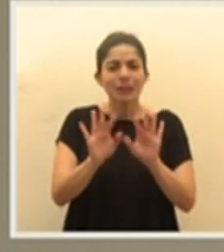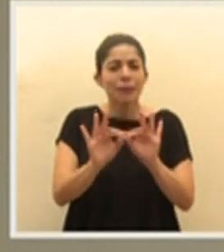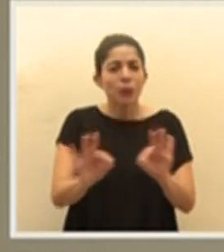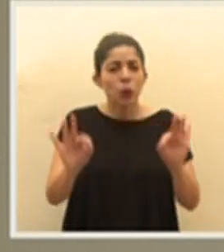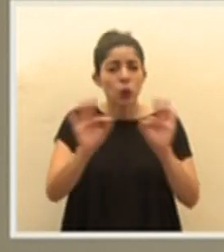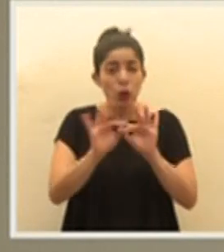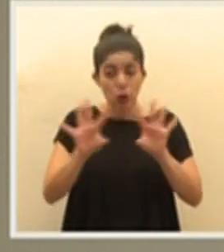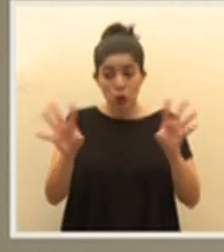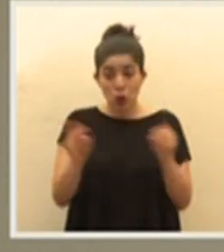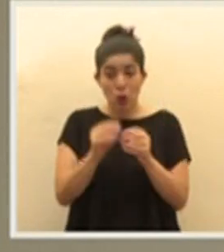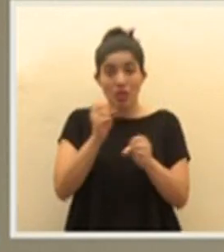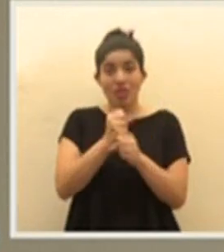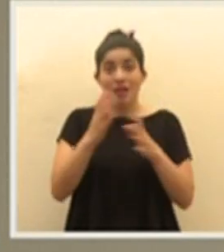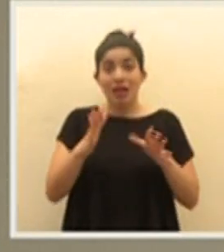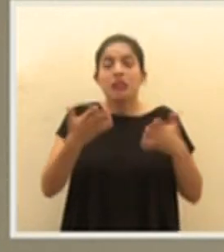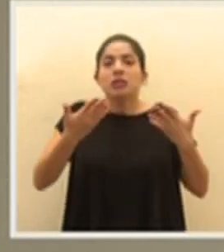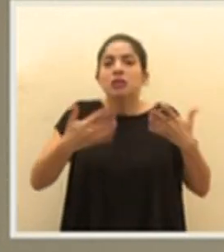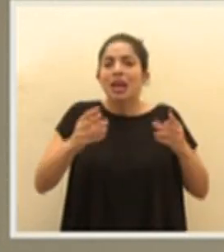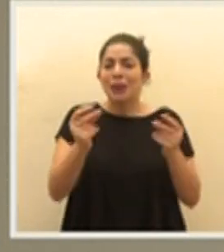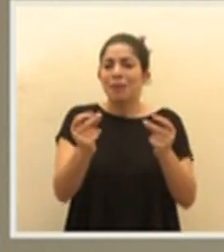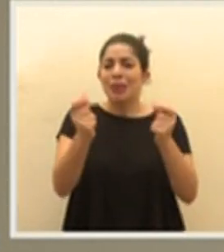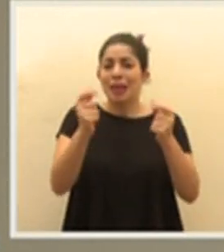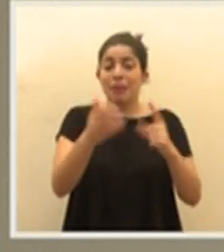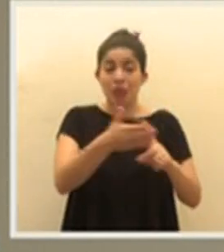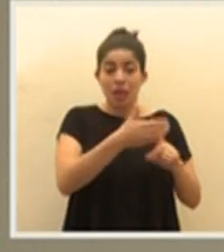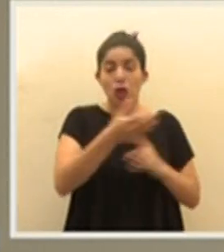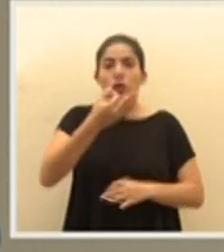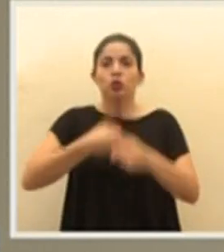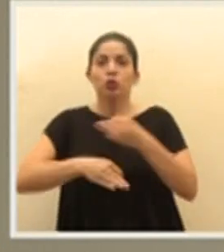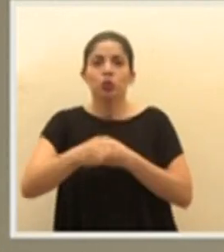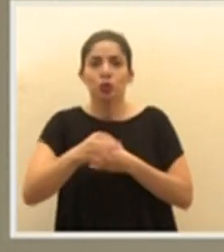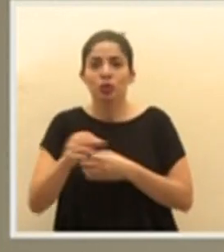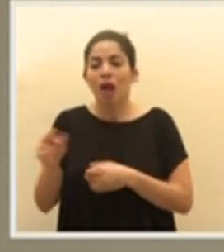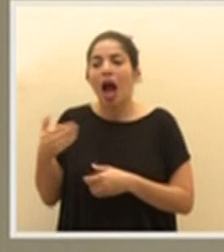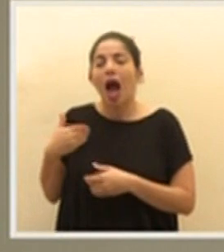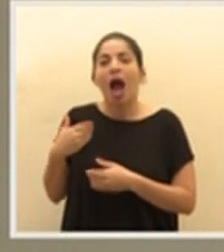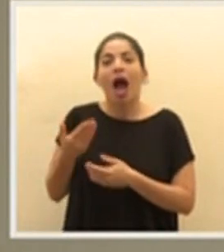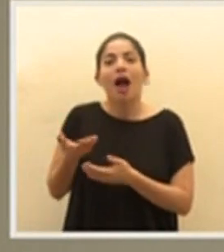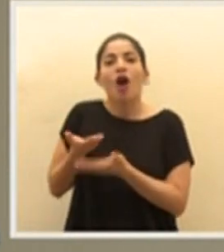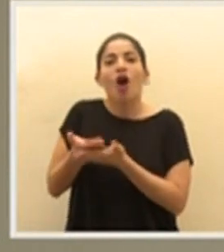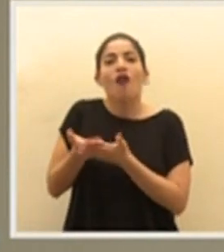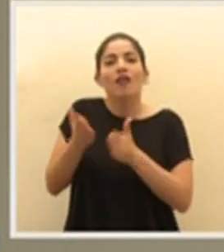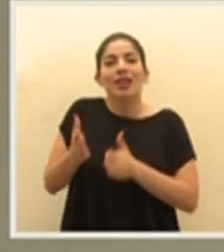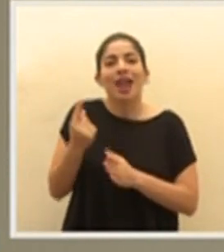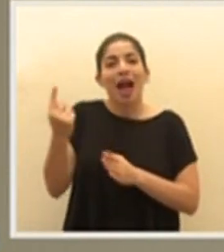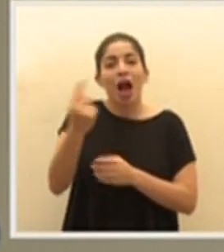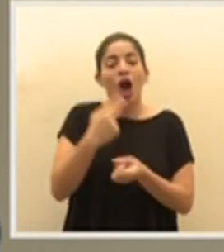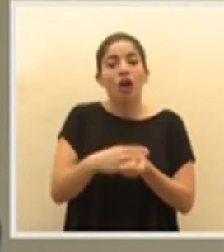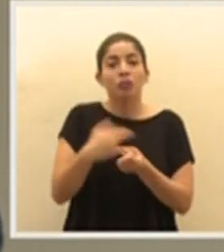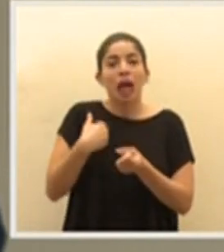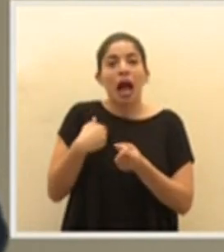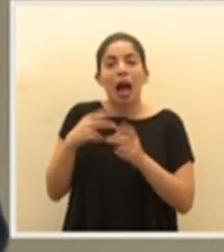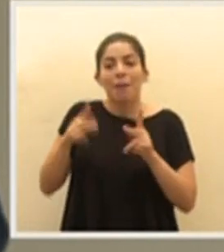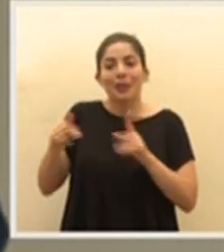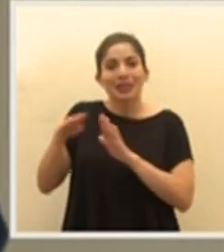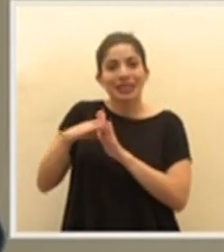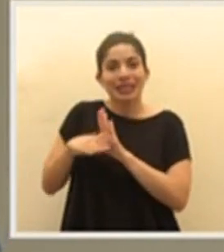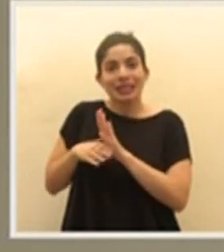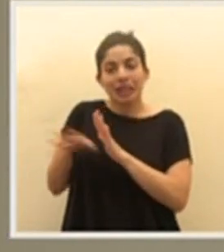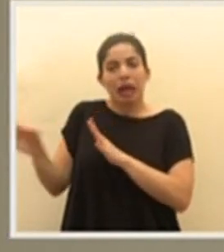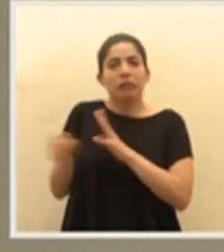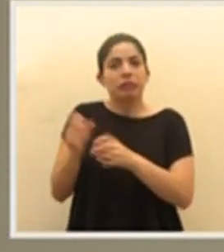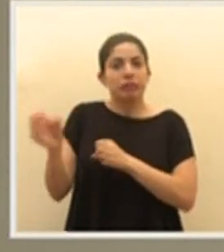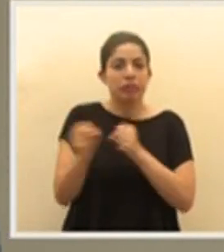estos funcionarios fueron sustituidos inmediatamente usando el banco de oferentes que tiene cada hospital. Se implementaron